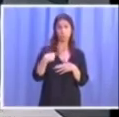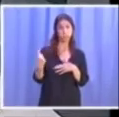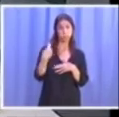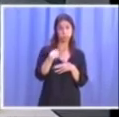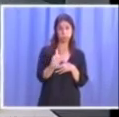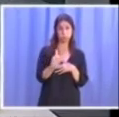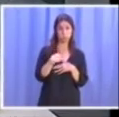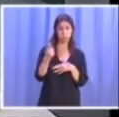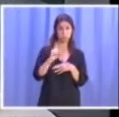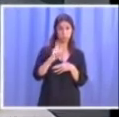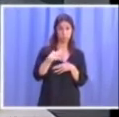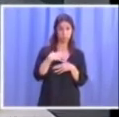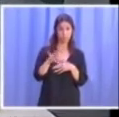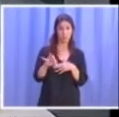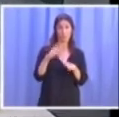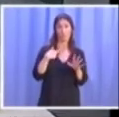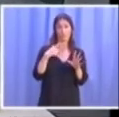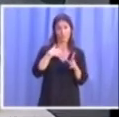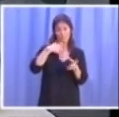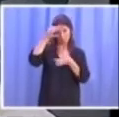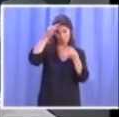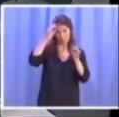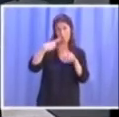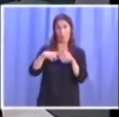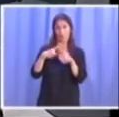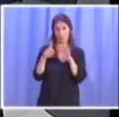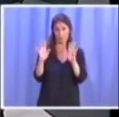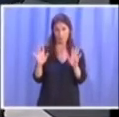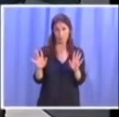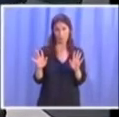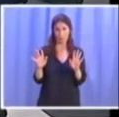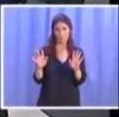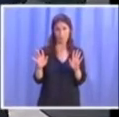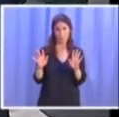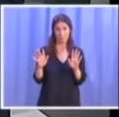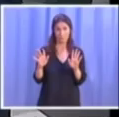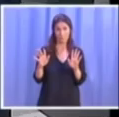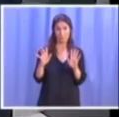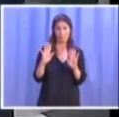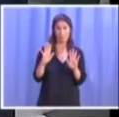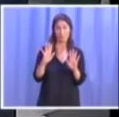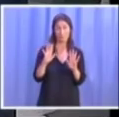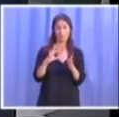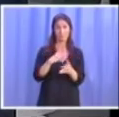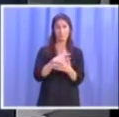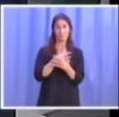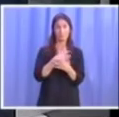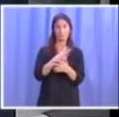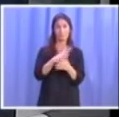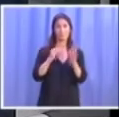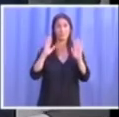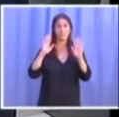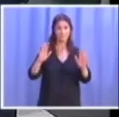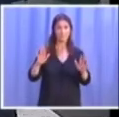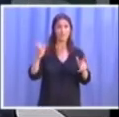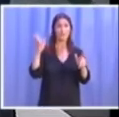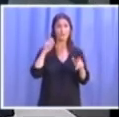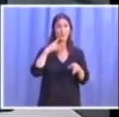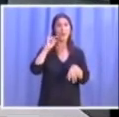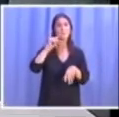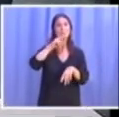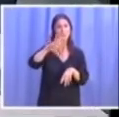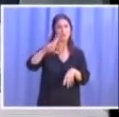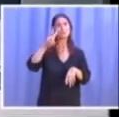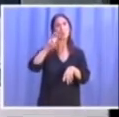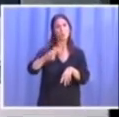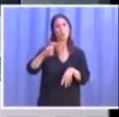Como no he utilizado ninguna de mis 25 segundos. Me está diciendo la pirula, señor. Sí, aquí lo que no me ha hablado es el sector de la izquierda. Sí, el sector de la izquierda sabía perfectamente que tenía esos 25